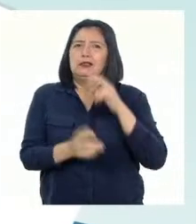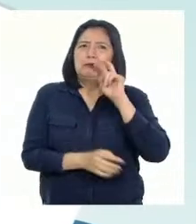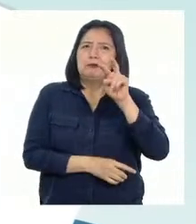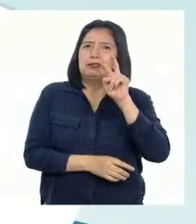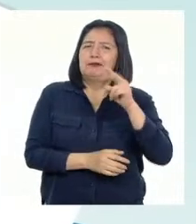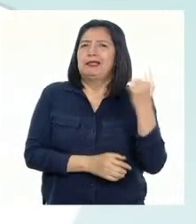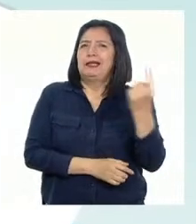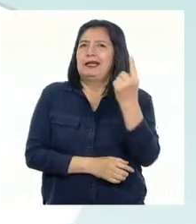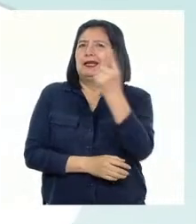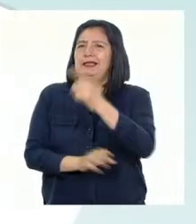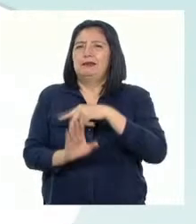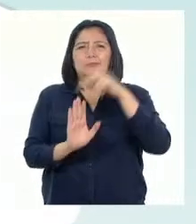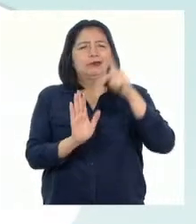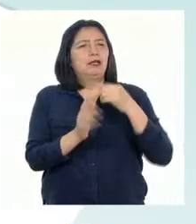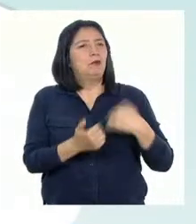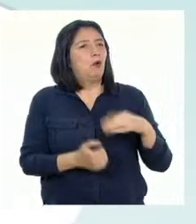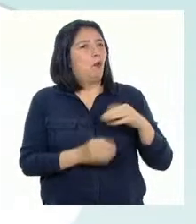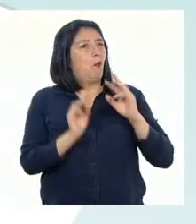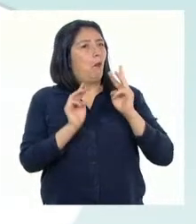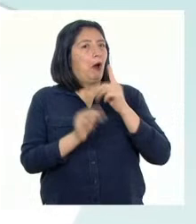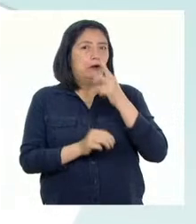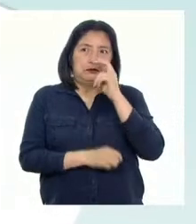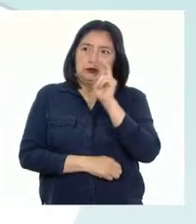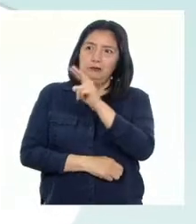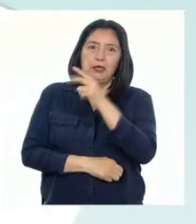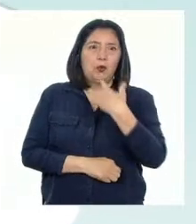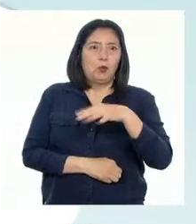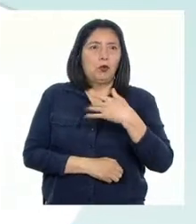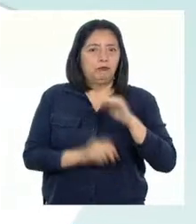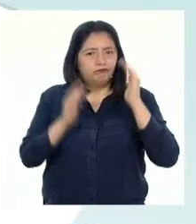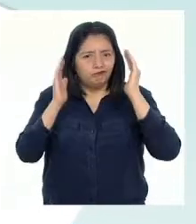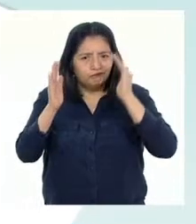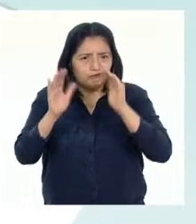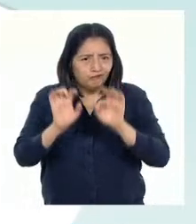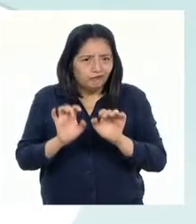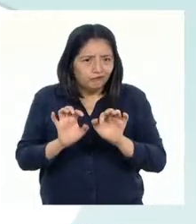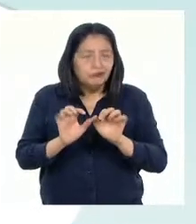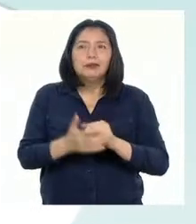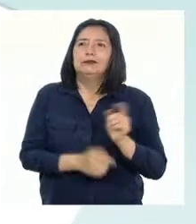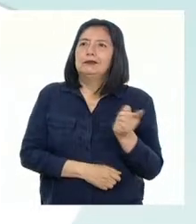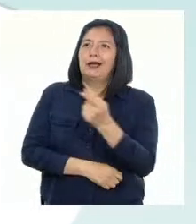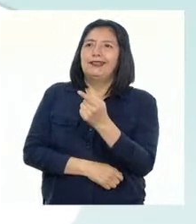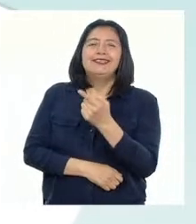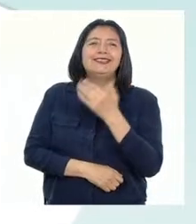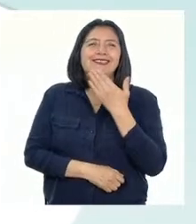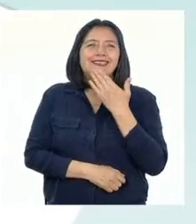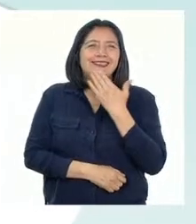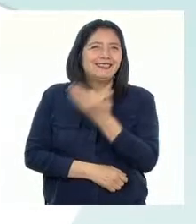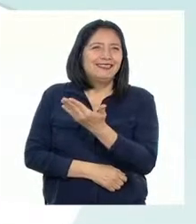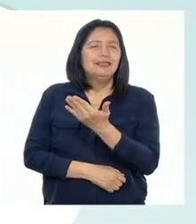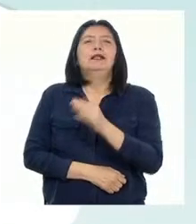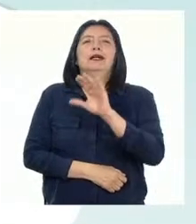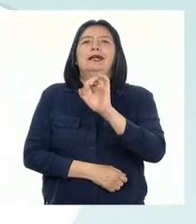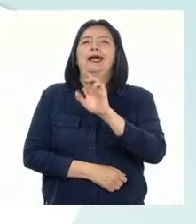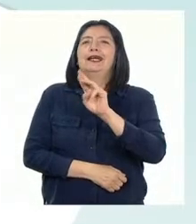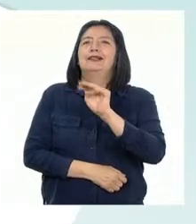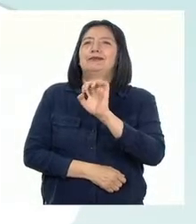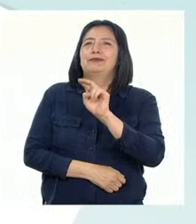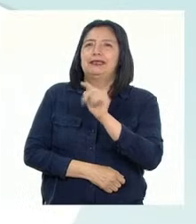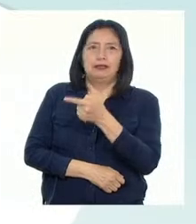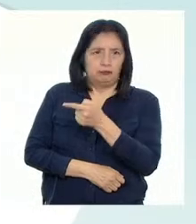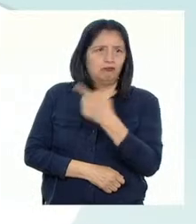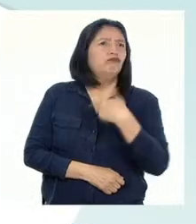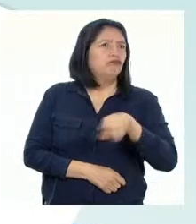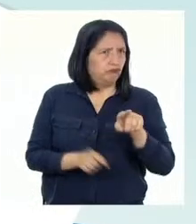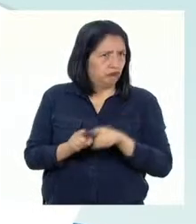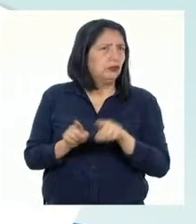a programa. ¡Wow! También se le ve bastante concentrada. Aquí tenemos a Carmen. Carmen